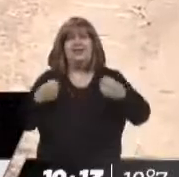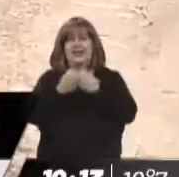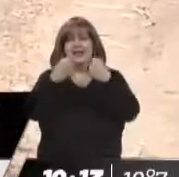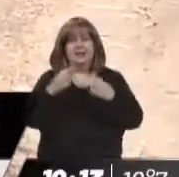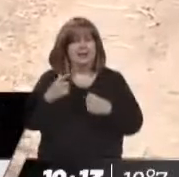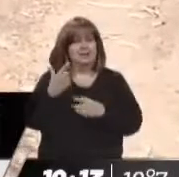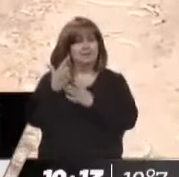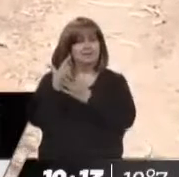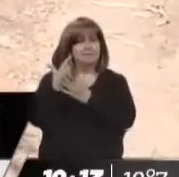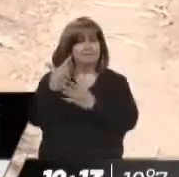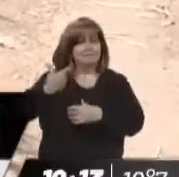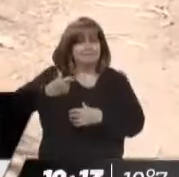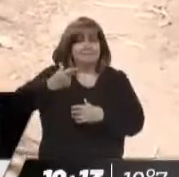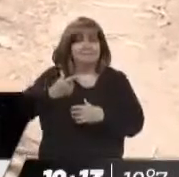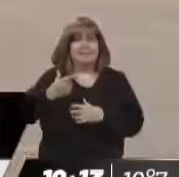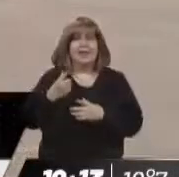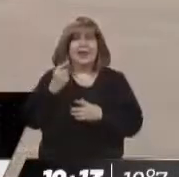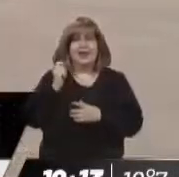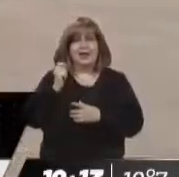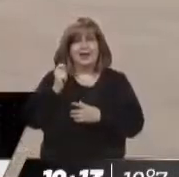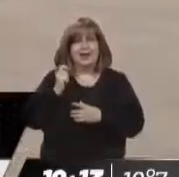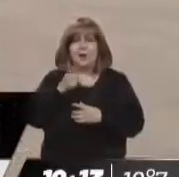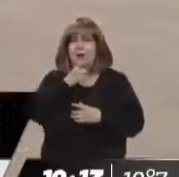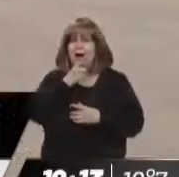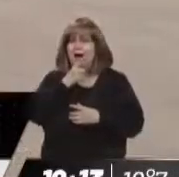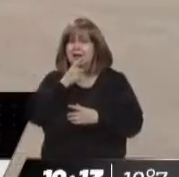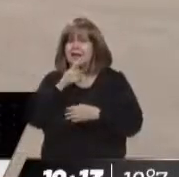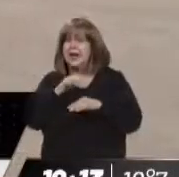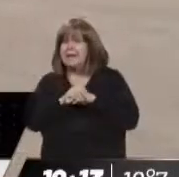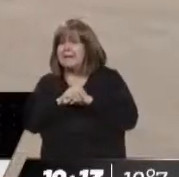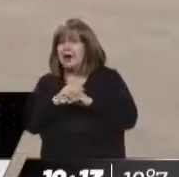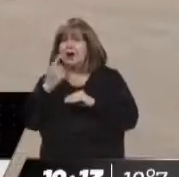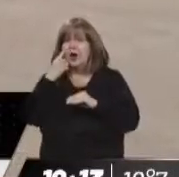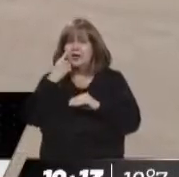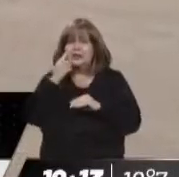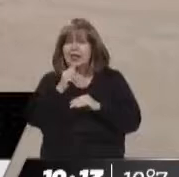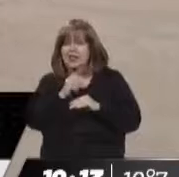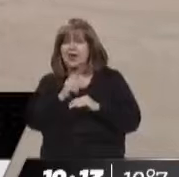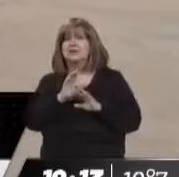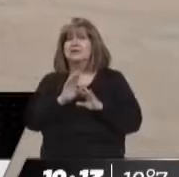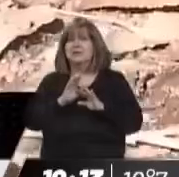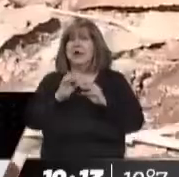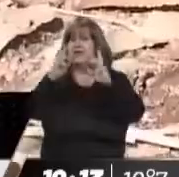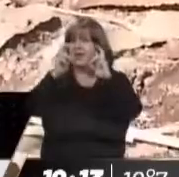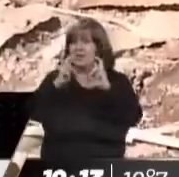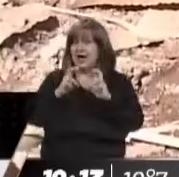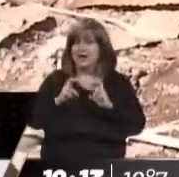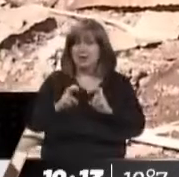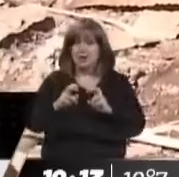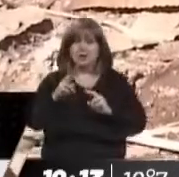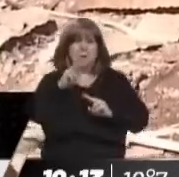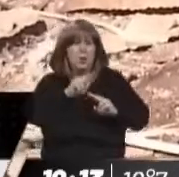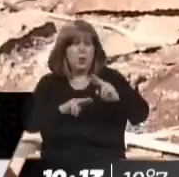disparo, estaba dentro del círculo íntimo de Fredes. Y es así como se llevó adelante esta